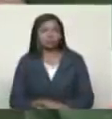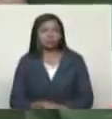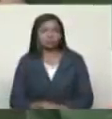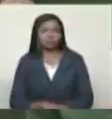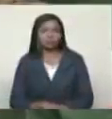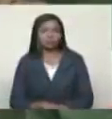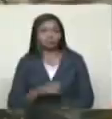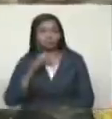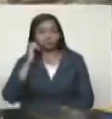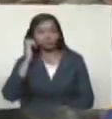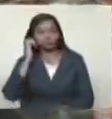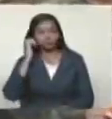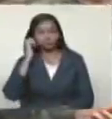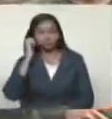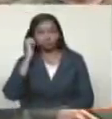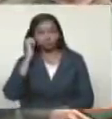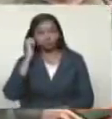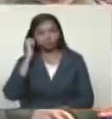Finalmente,